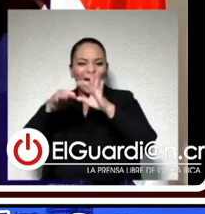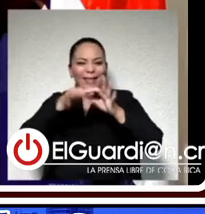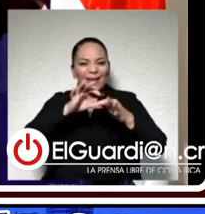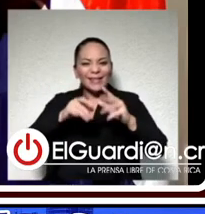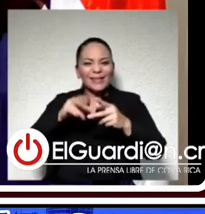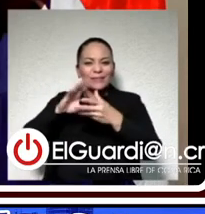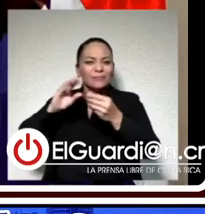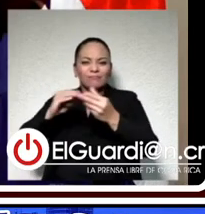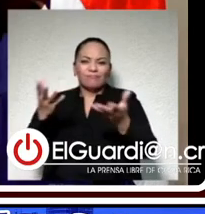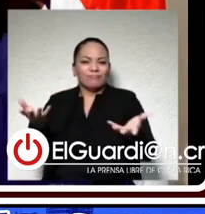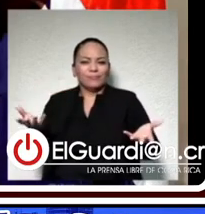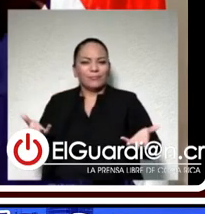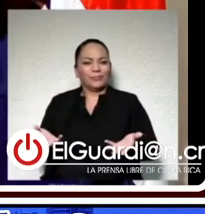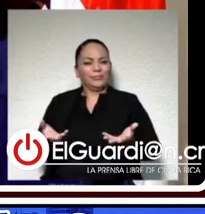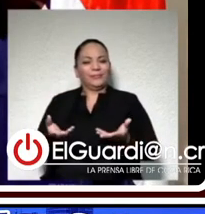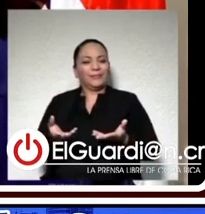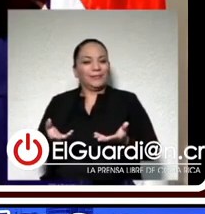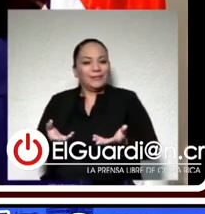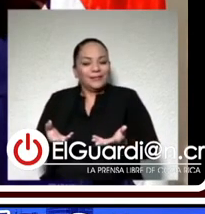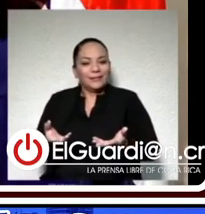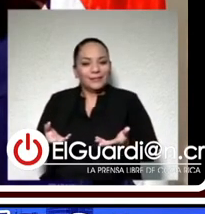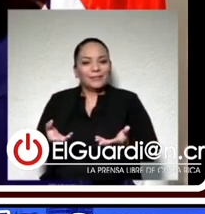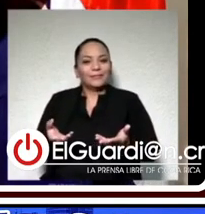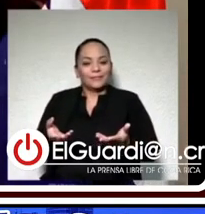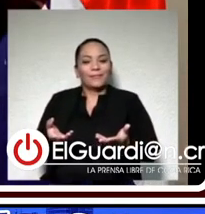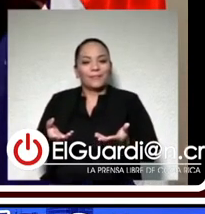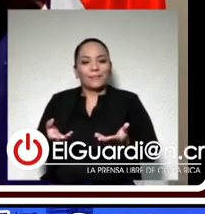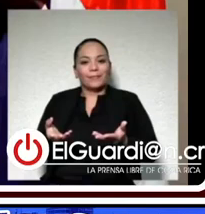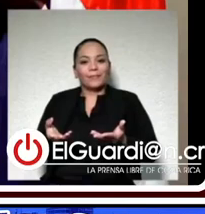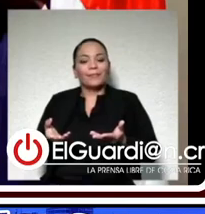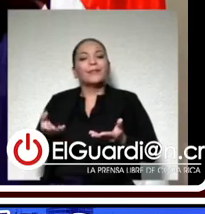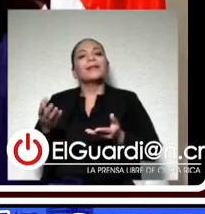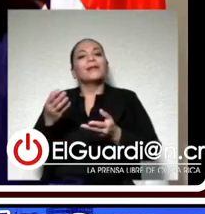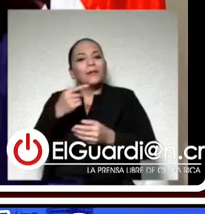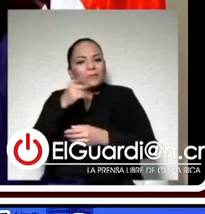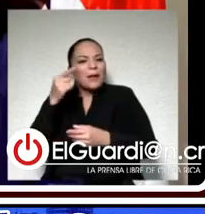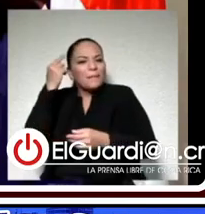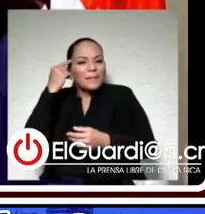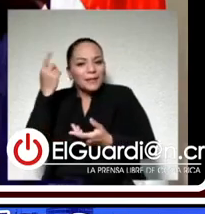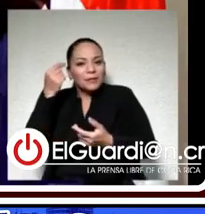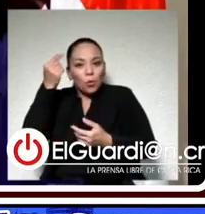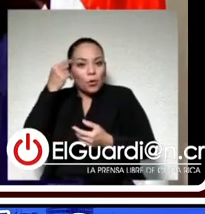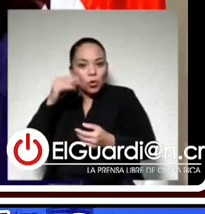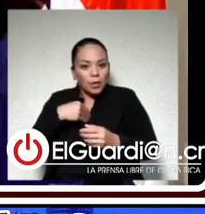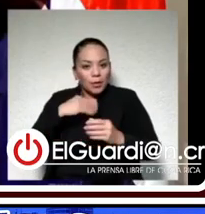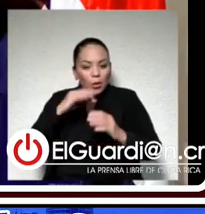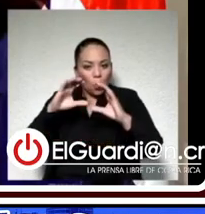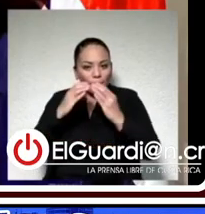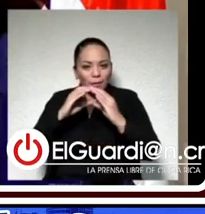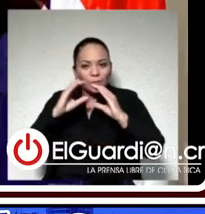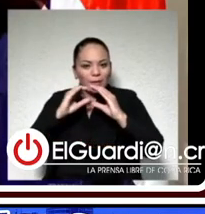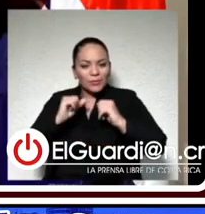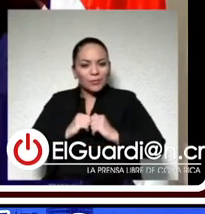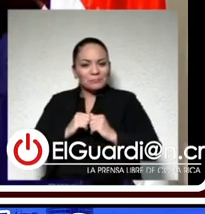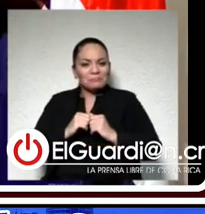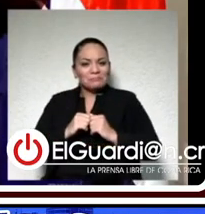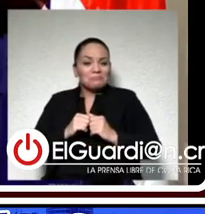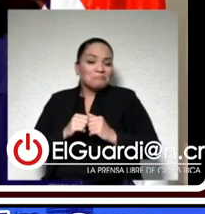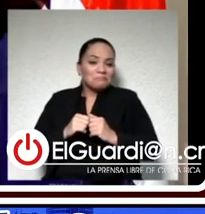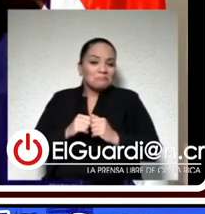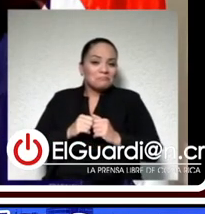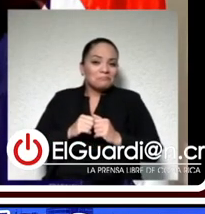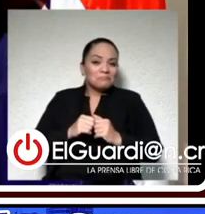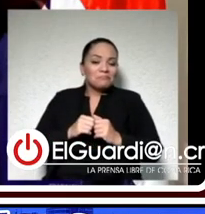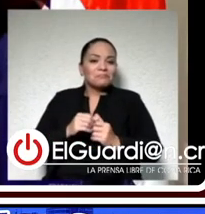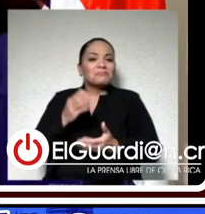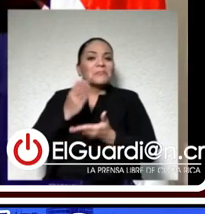que, ¿qué pensaban? ¿Que el gobierno no tiene un comité de investigación de comunicación? Si algún día se me antoja, tal vez hasta una buena idea invitarlo